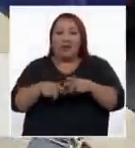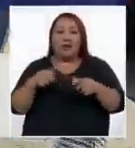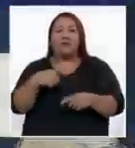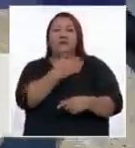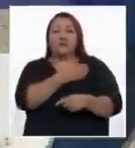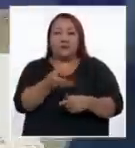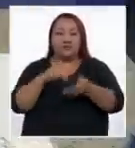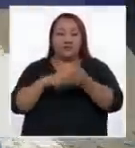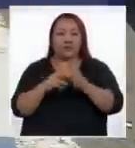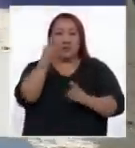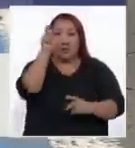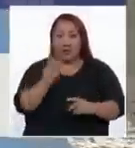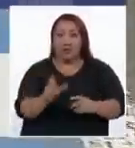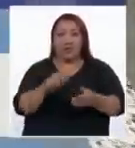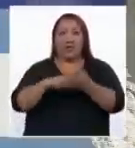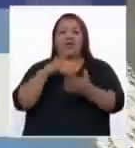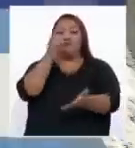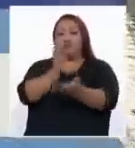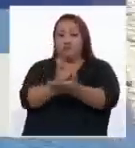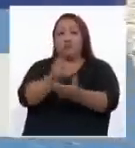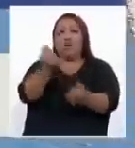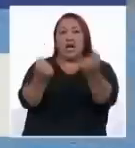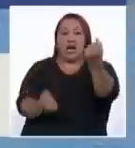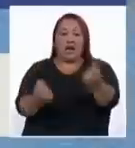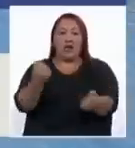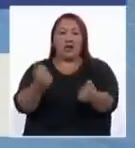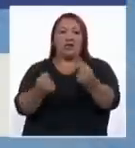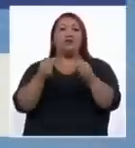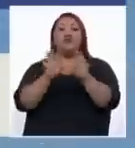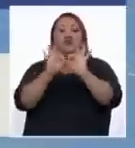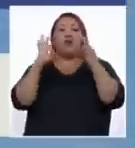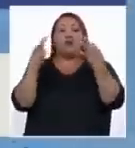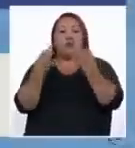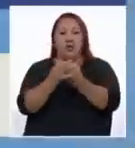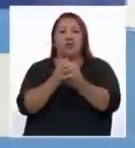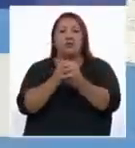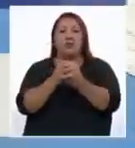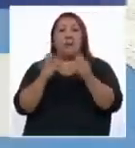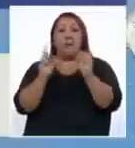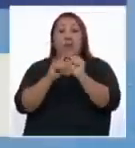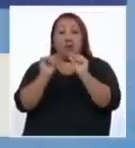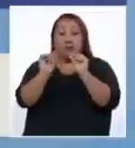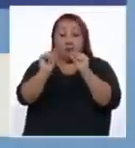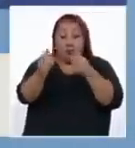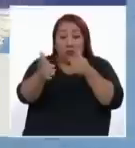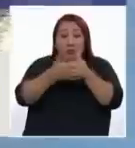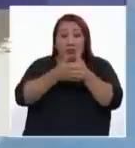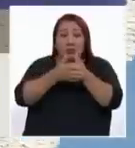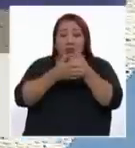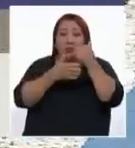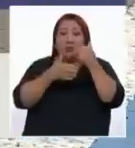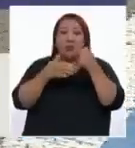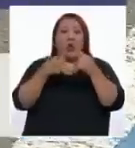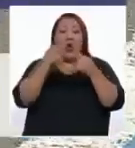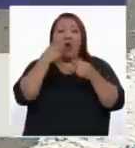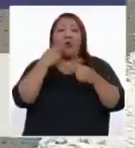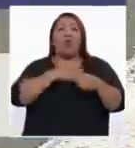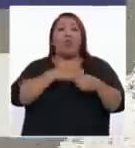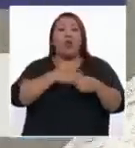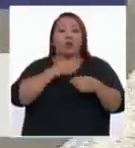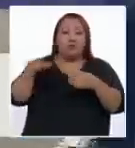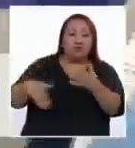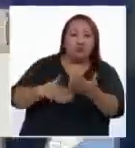preferencial donde el cliente estacionó su vehículo y donde se encontraba también su familia. Es aquí a pocos centímetros que se encuentra el área rígida donde